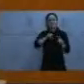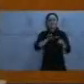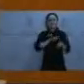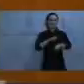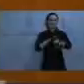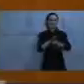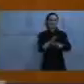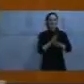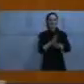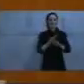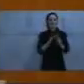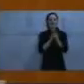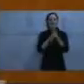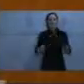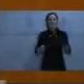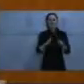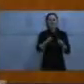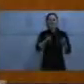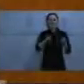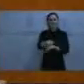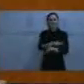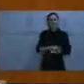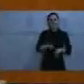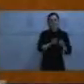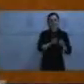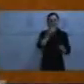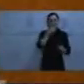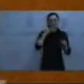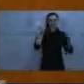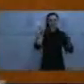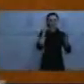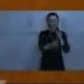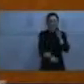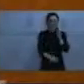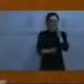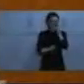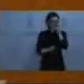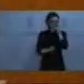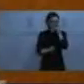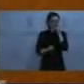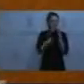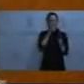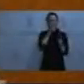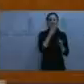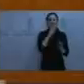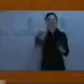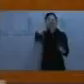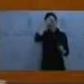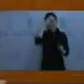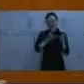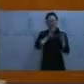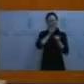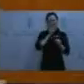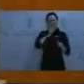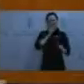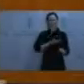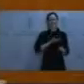manera preocupante en todo el territorio y son portadores del germen que causa esta enfermedad. Eso no les preocupa a ustedes,